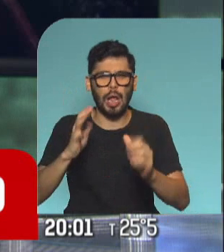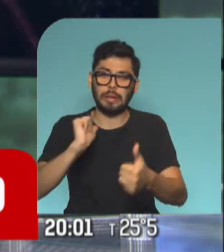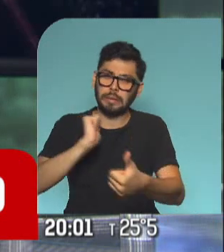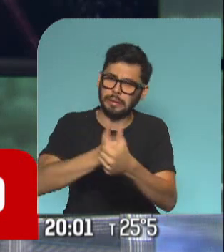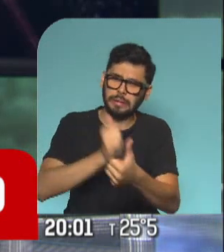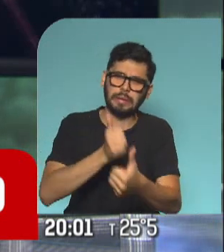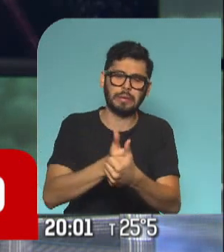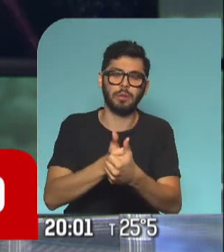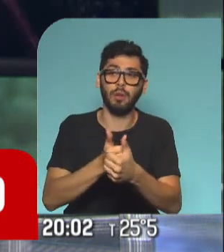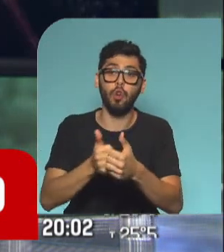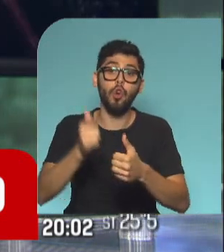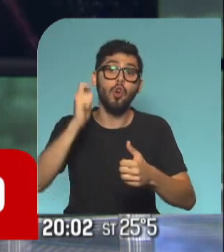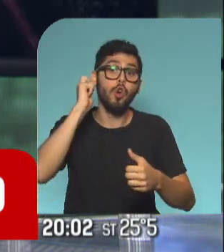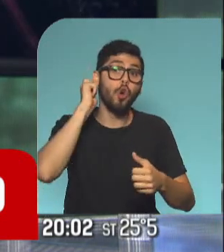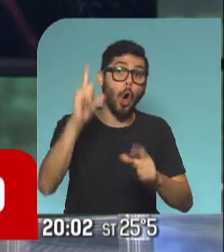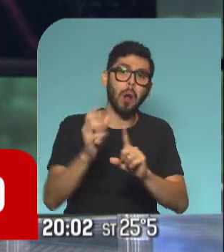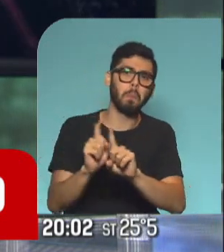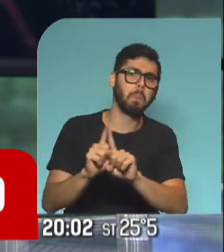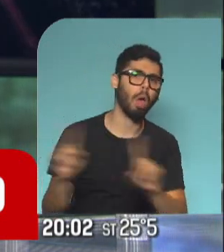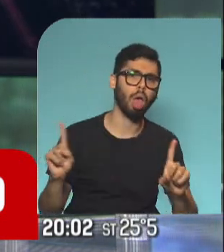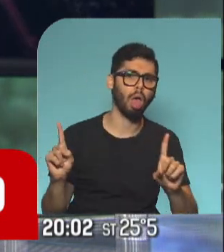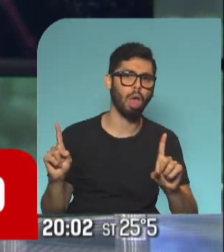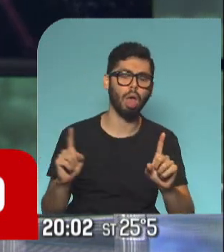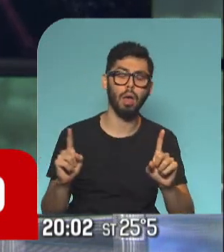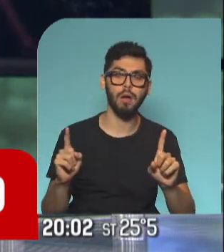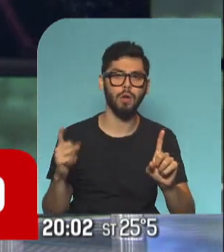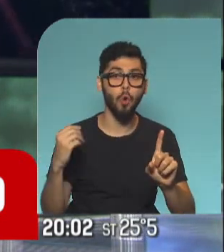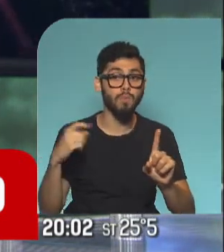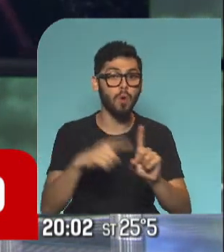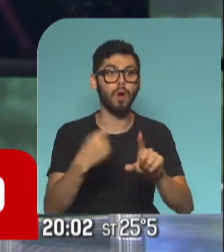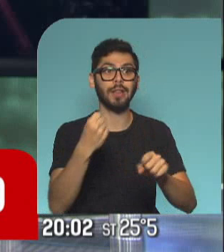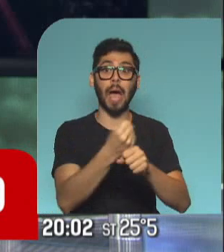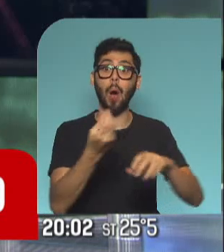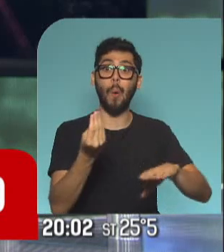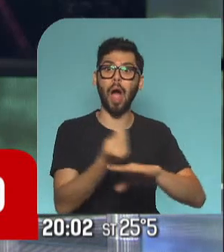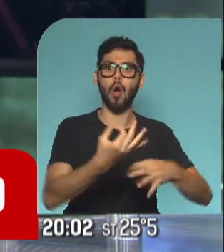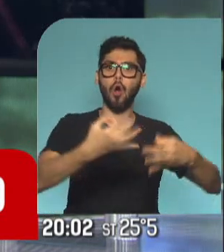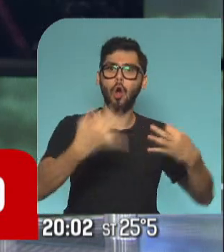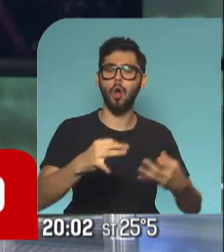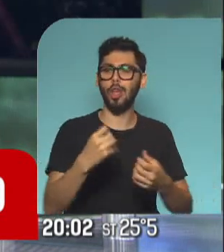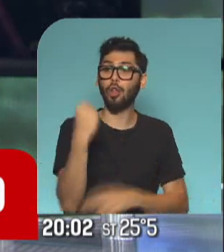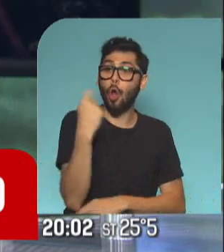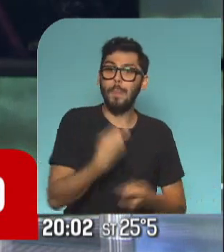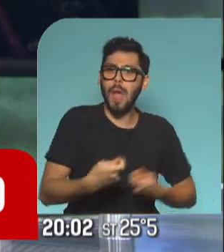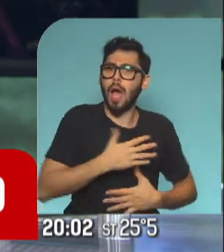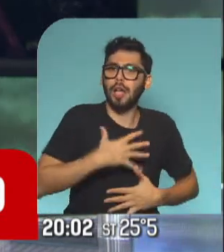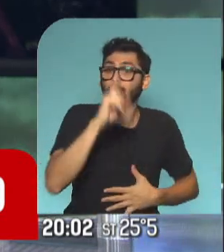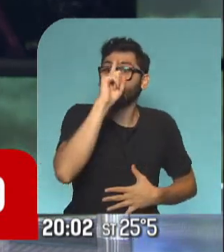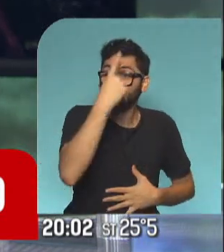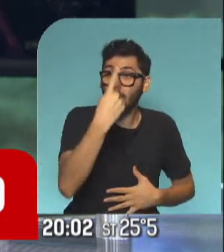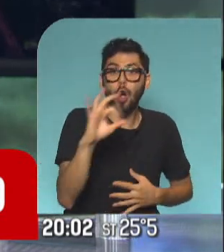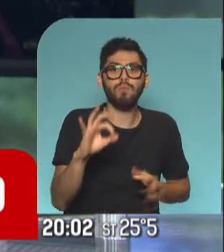gracias a que consiguió independencia económica un trabajo seguro o un proyecto propio que prospera